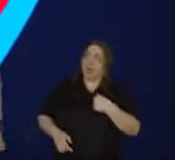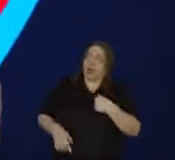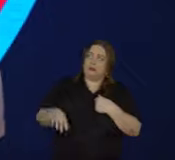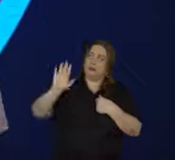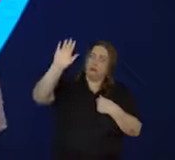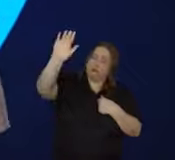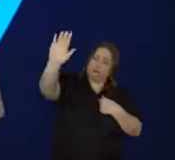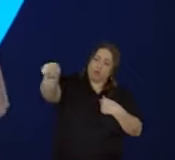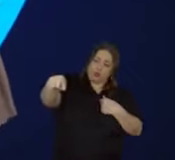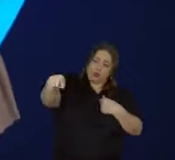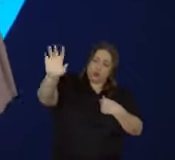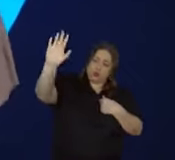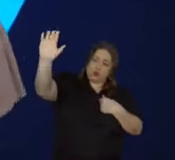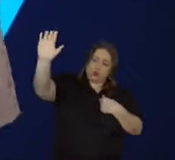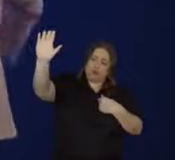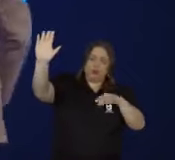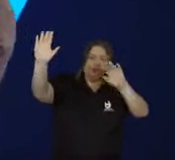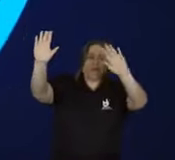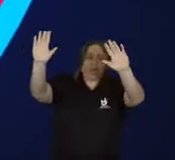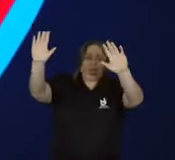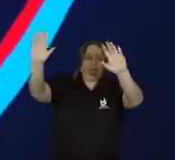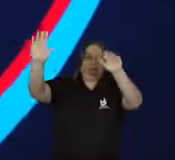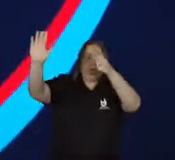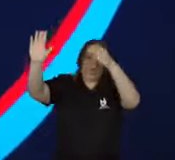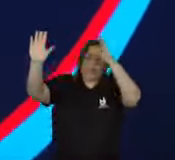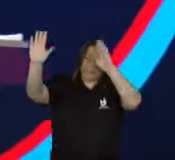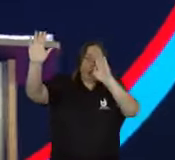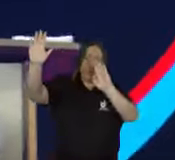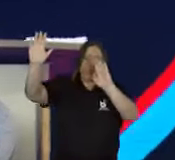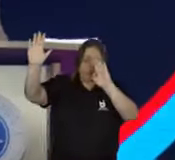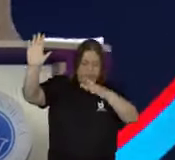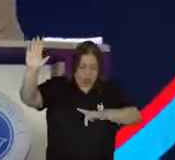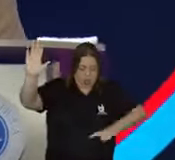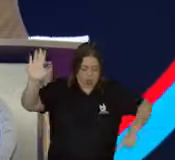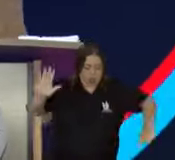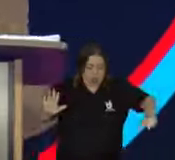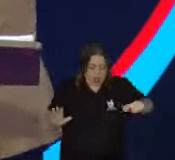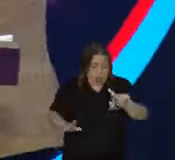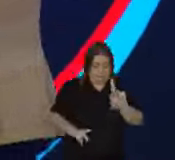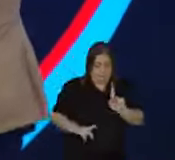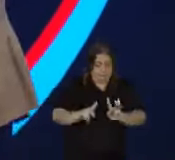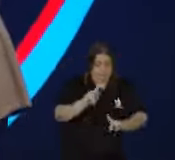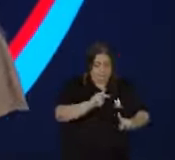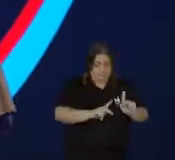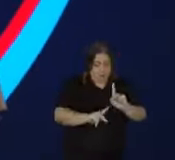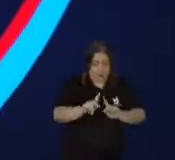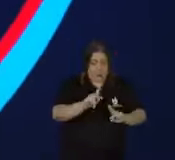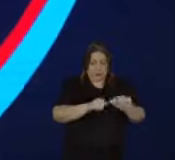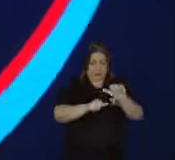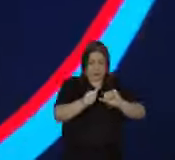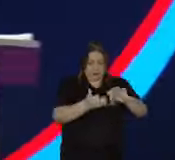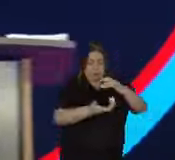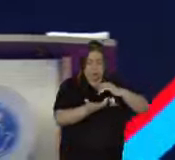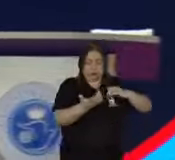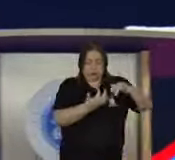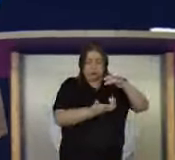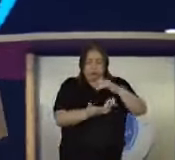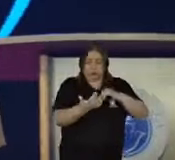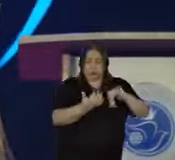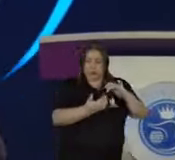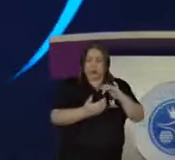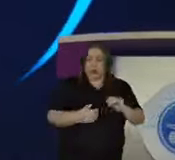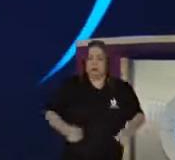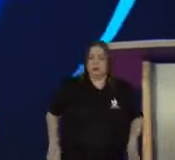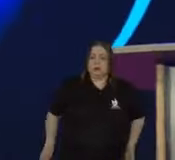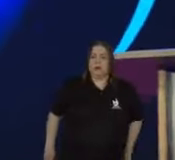usted, está el Señor, están los afectos, las relaciones, las personas que nos rodean